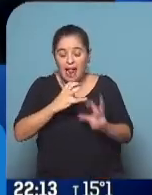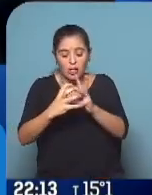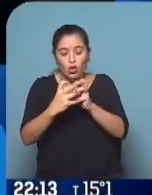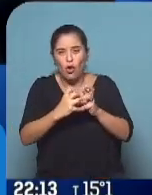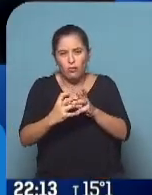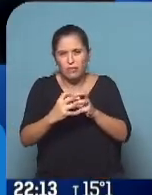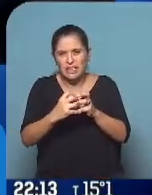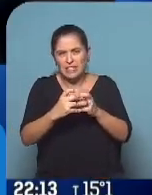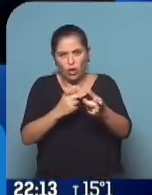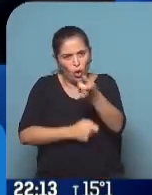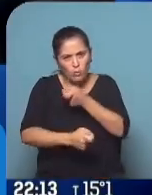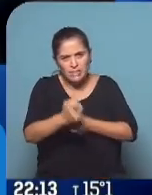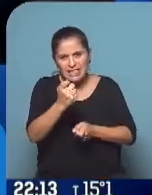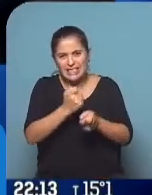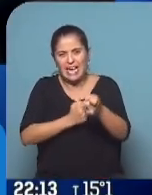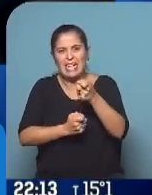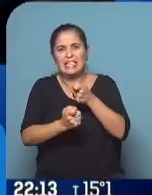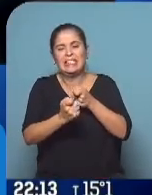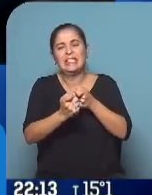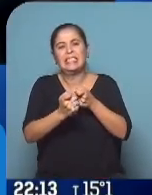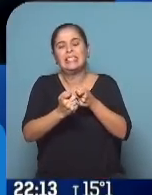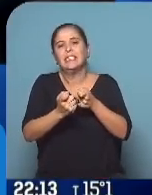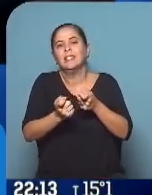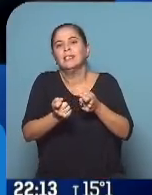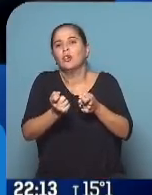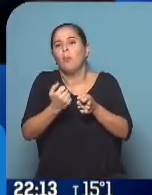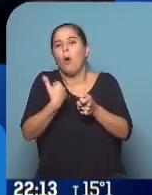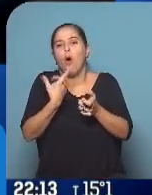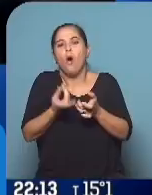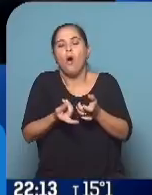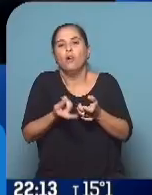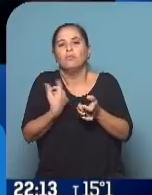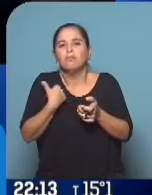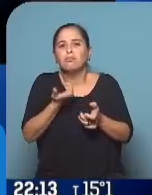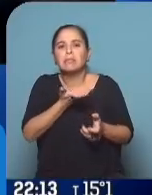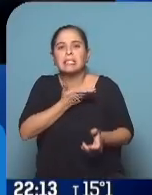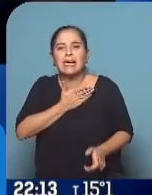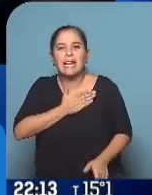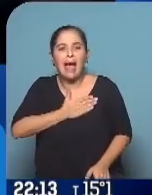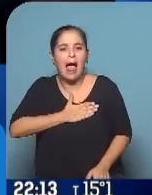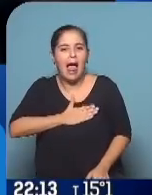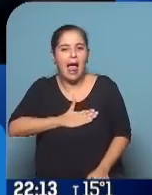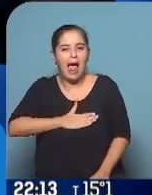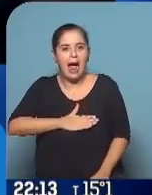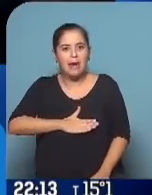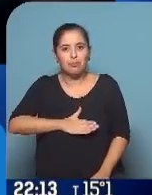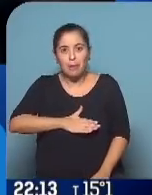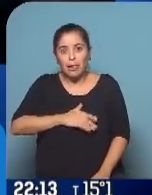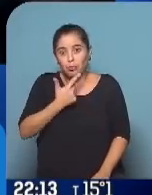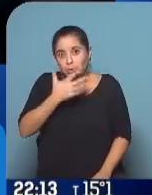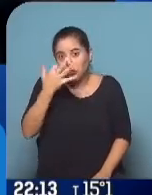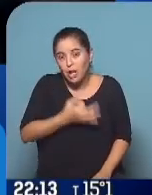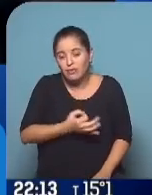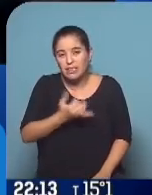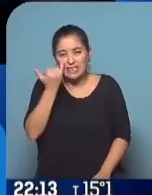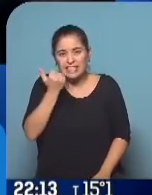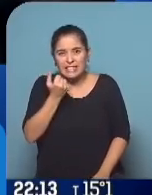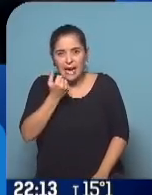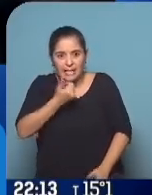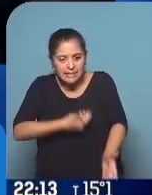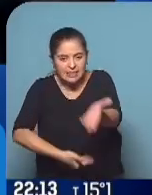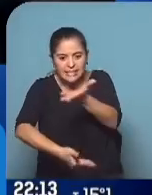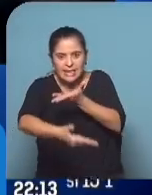por cierto, aparece como el primer perjudicado en el intercambio comercial. Ya de hecho está